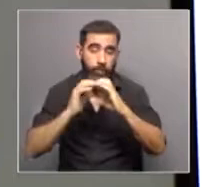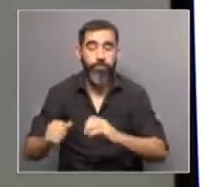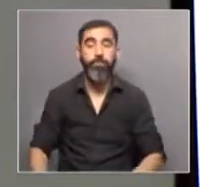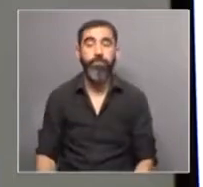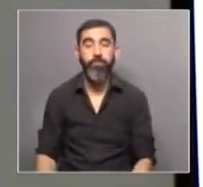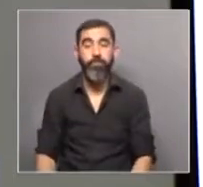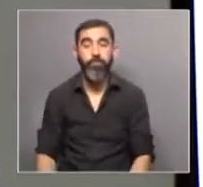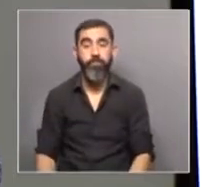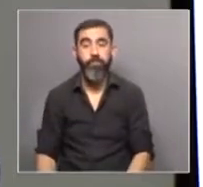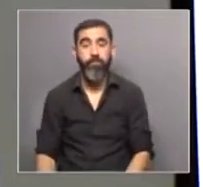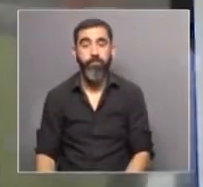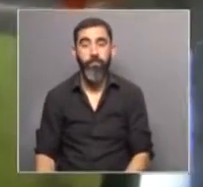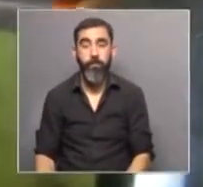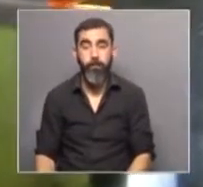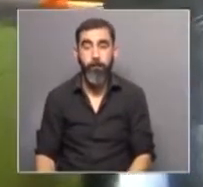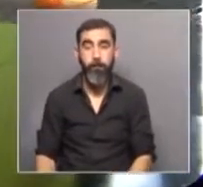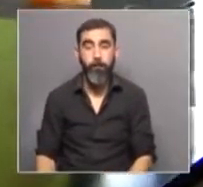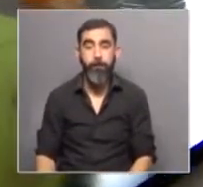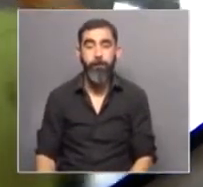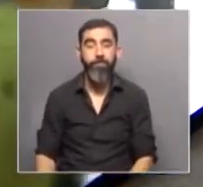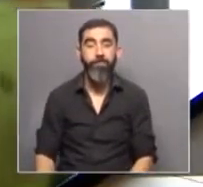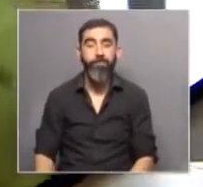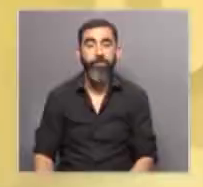la ciencia. Vemos la primera parte del informe.